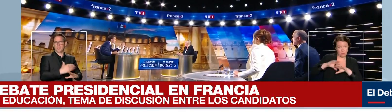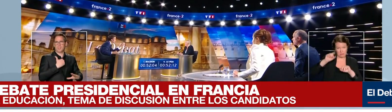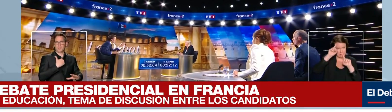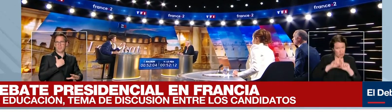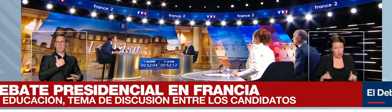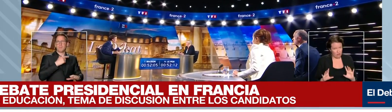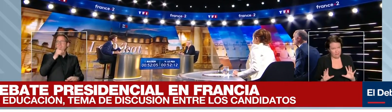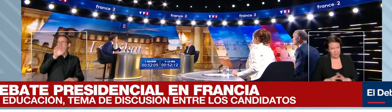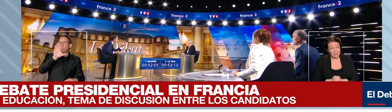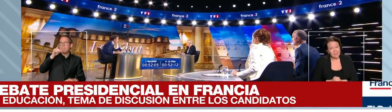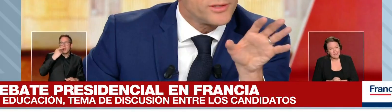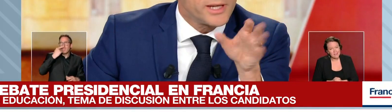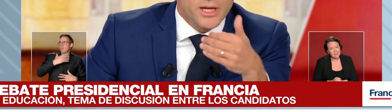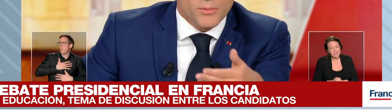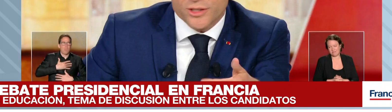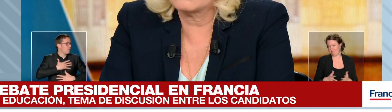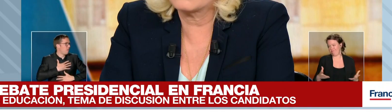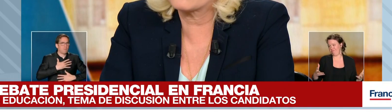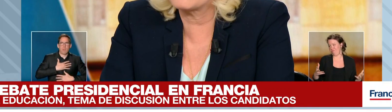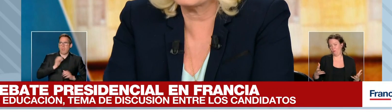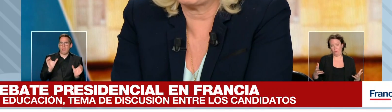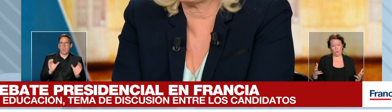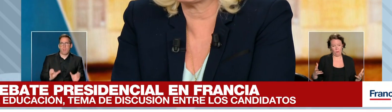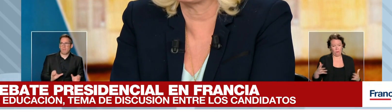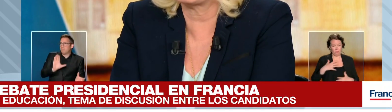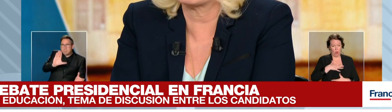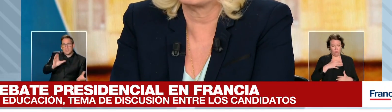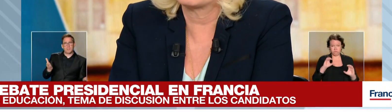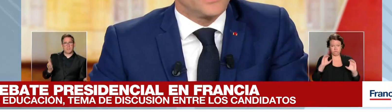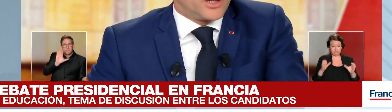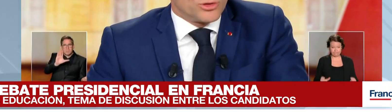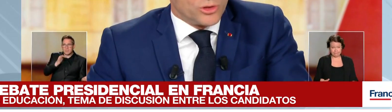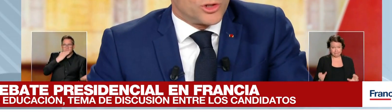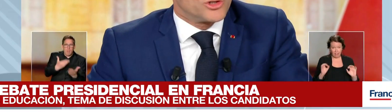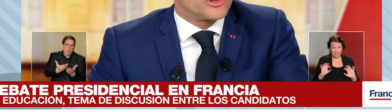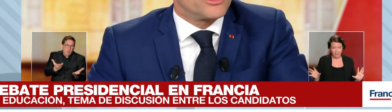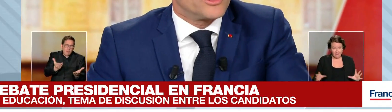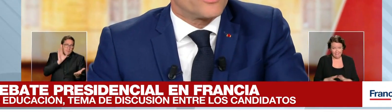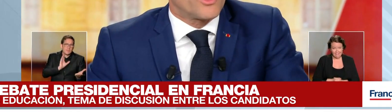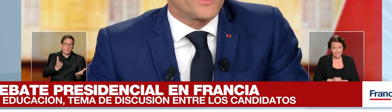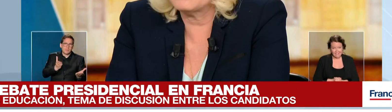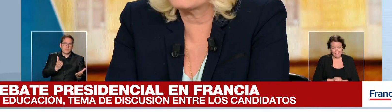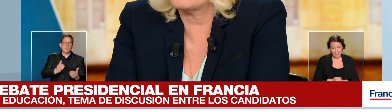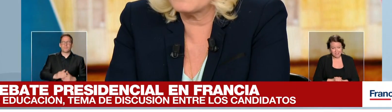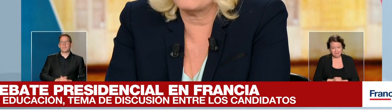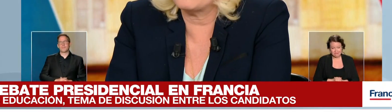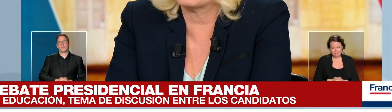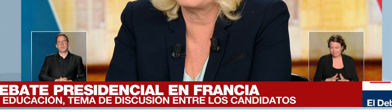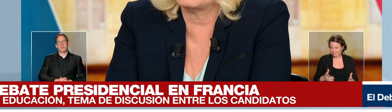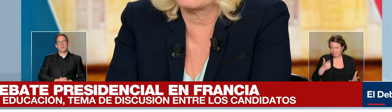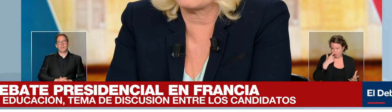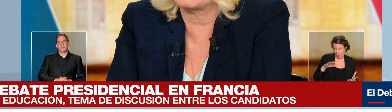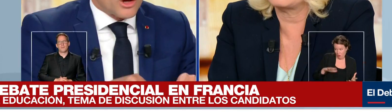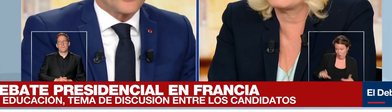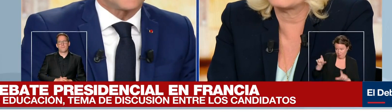zonas rurales. Pero usted solo vive del resentimiento y del miedo. Usted difunde el miedo, señora Le Pen. Y es por eso que quiero